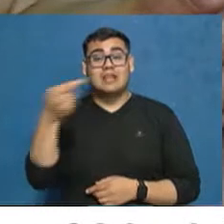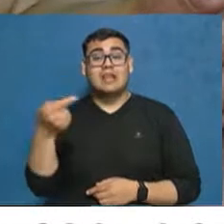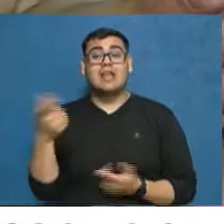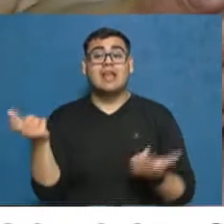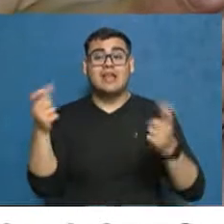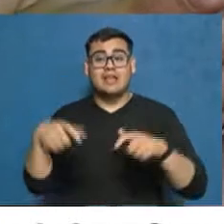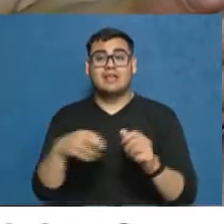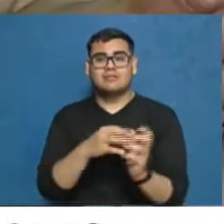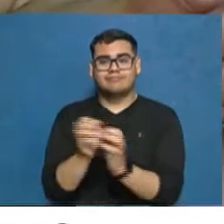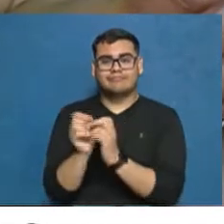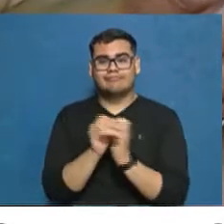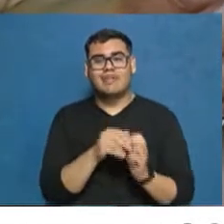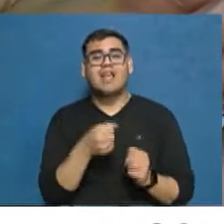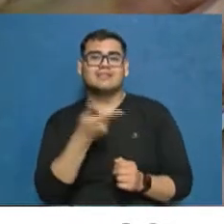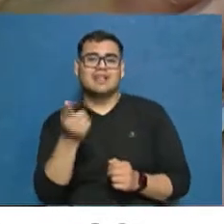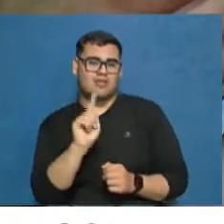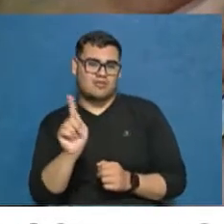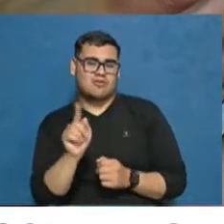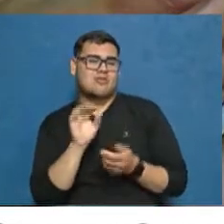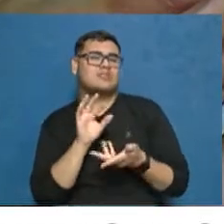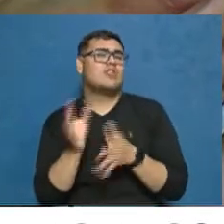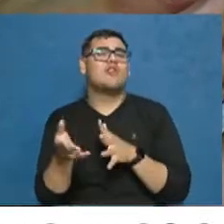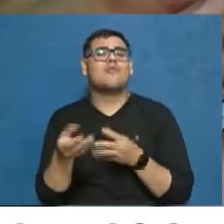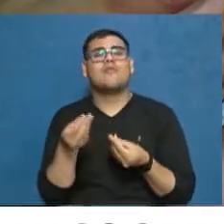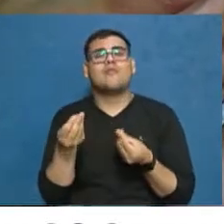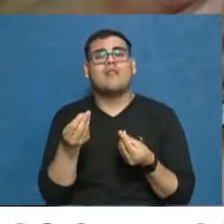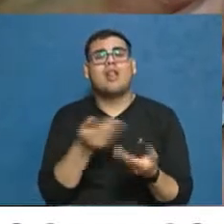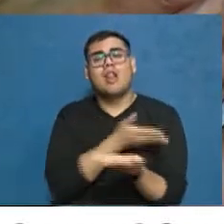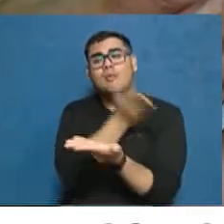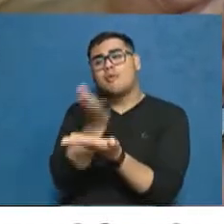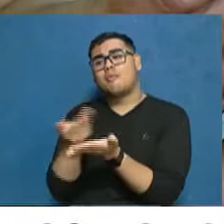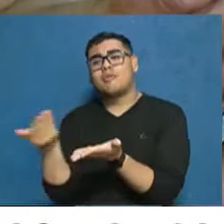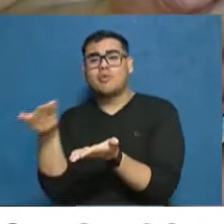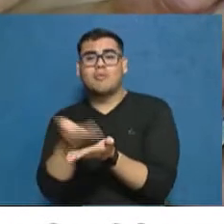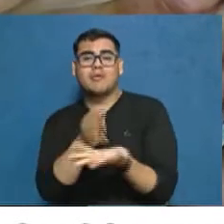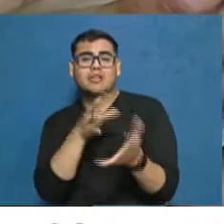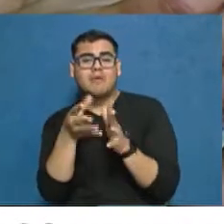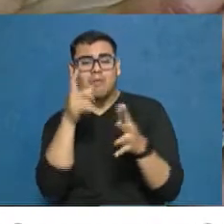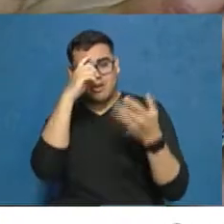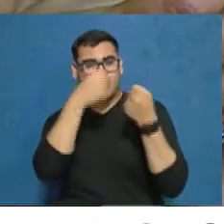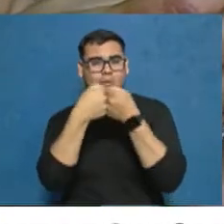salarial, estas mesas donde nos reunimos justamente a ver de qué manera podemos acercar posturas.